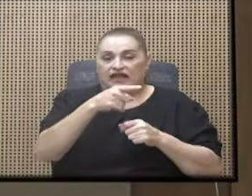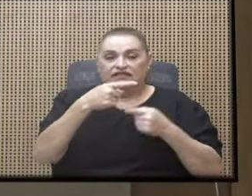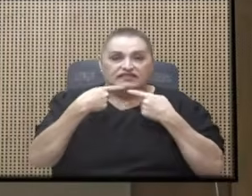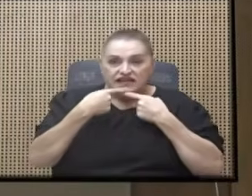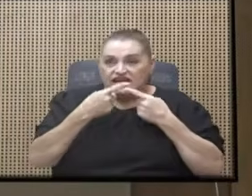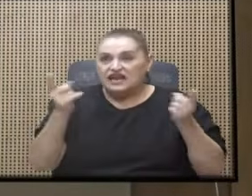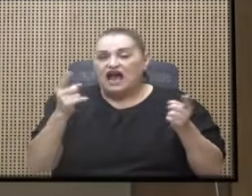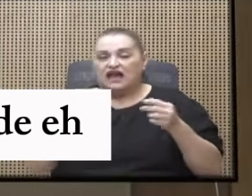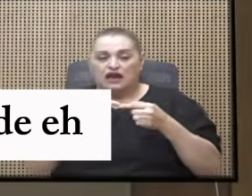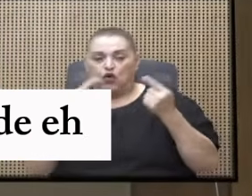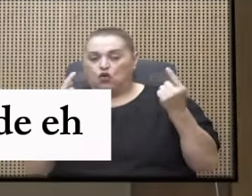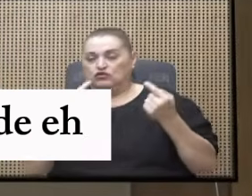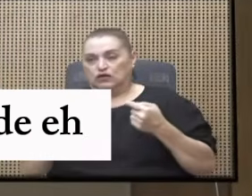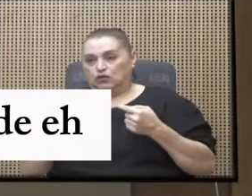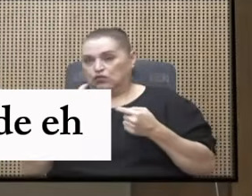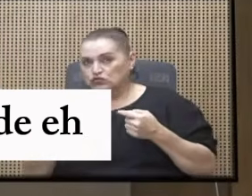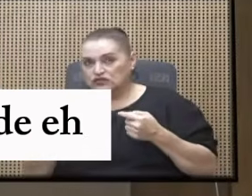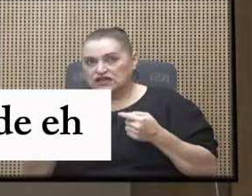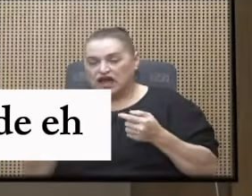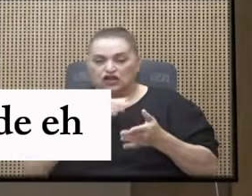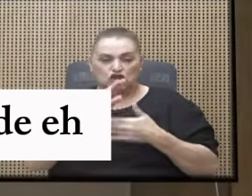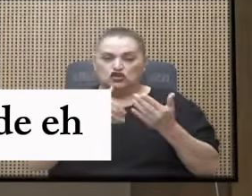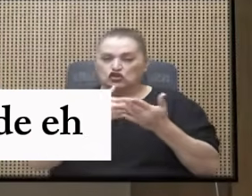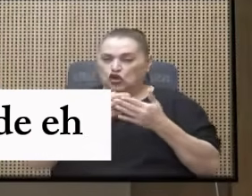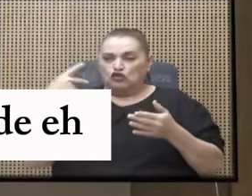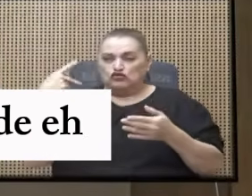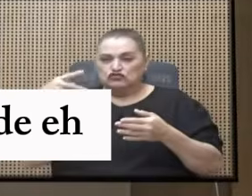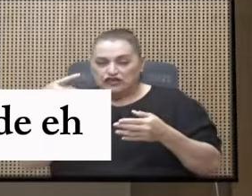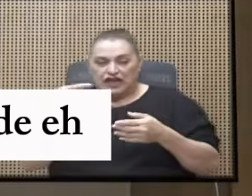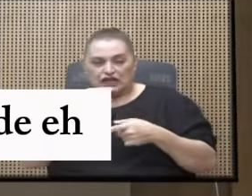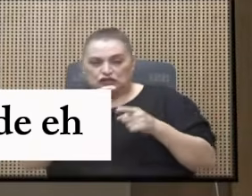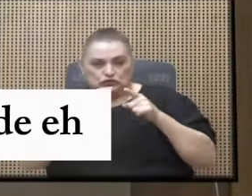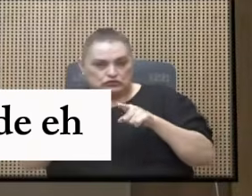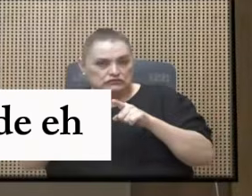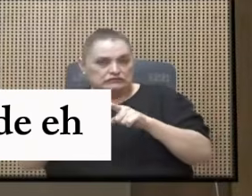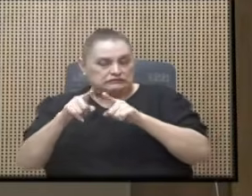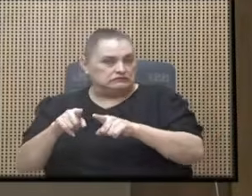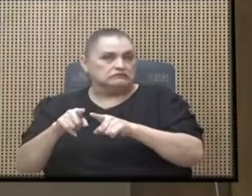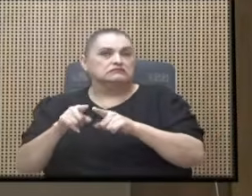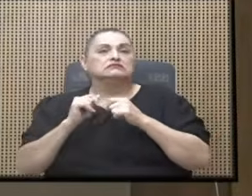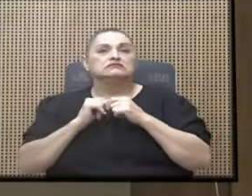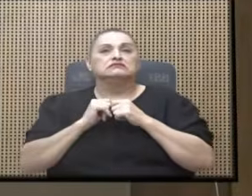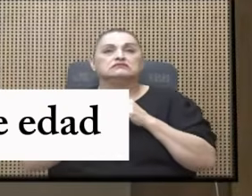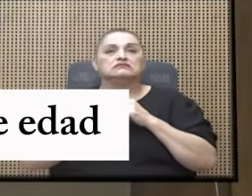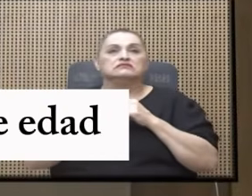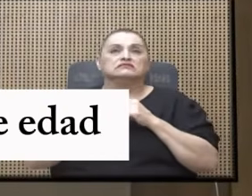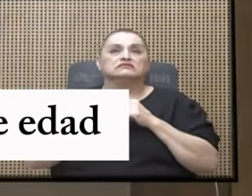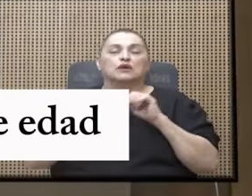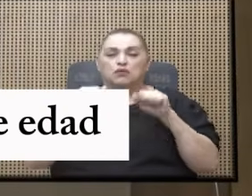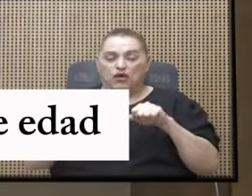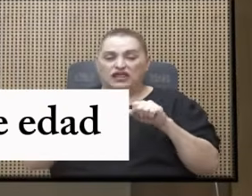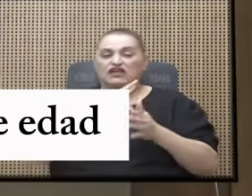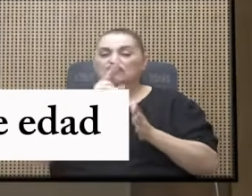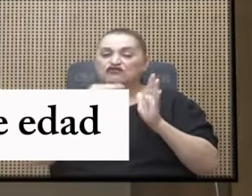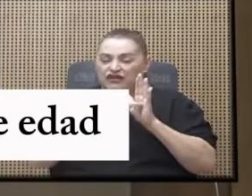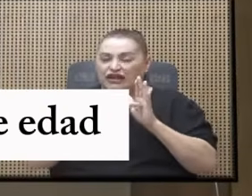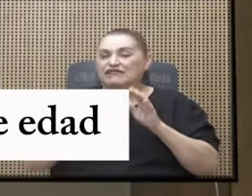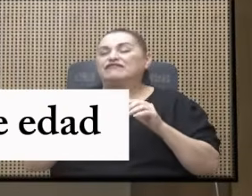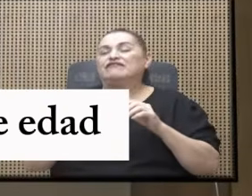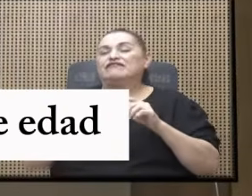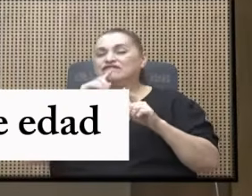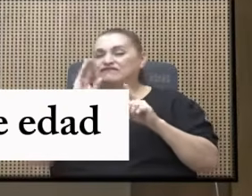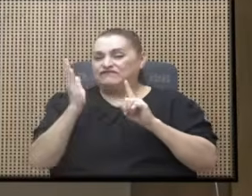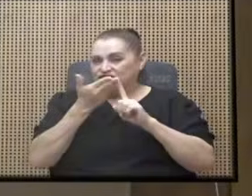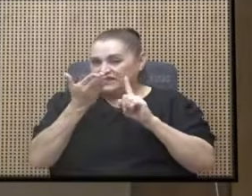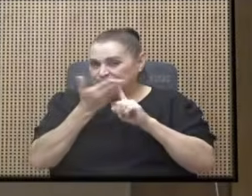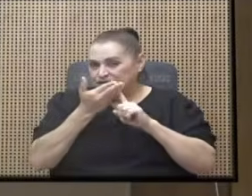declarar contra su voluntad, incluyendo todos los riesgos que eso trae de revictimización de las personas